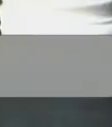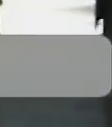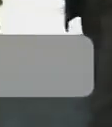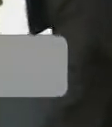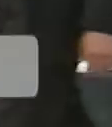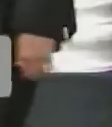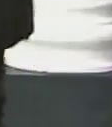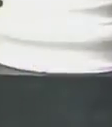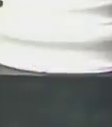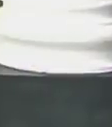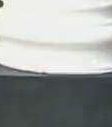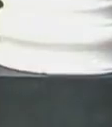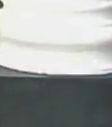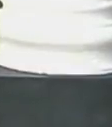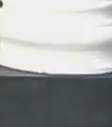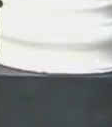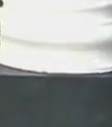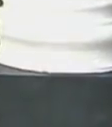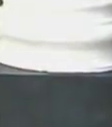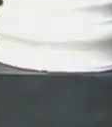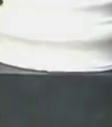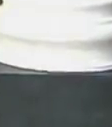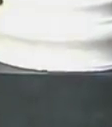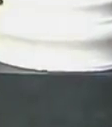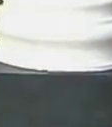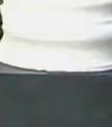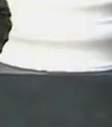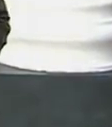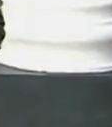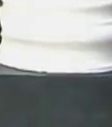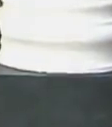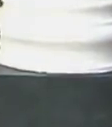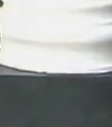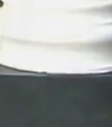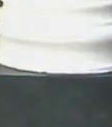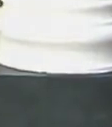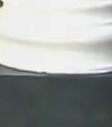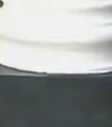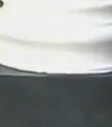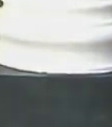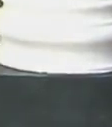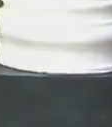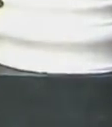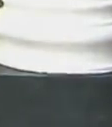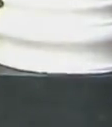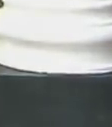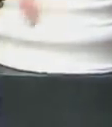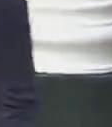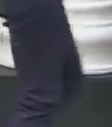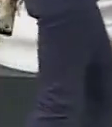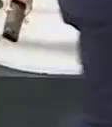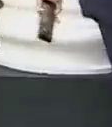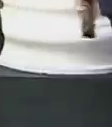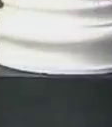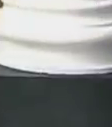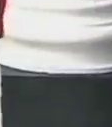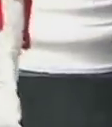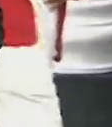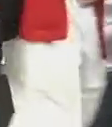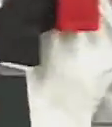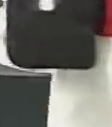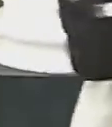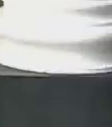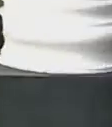del Orinoco, para trabajar también todo lo que es la minería en nuestro país y así colaborar también con lo que es la